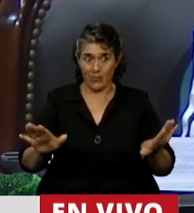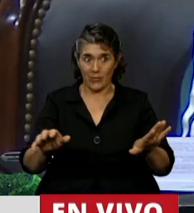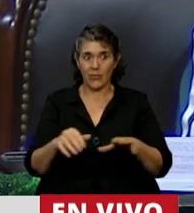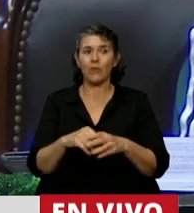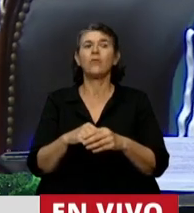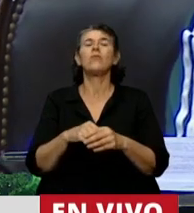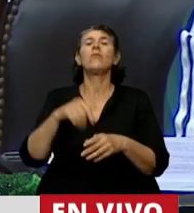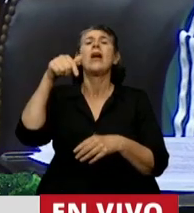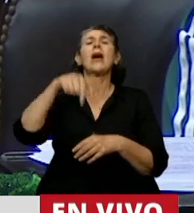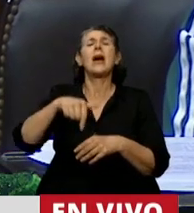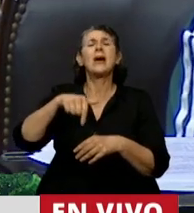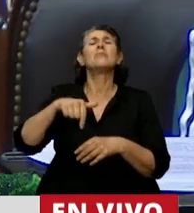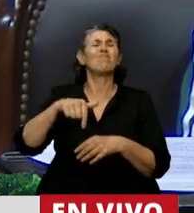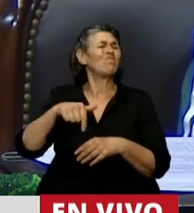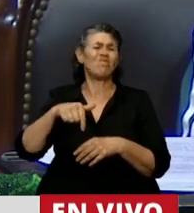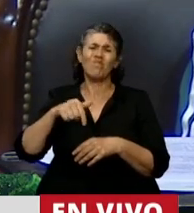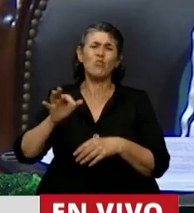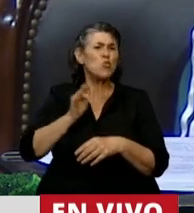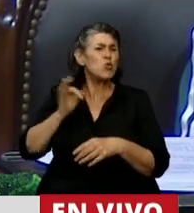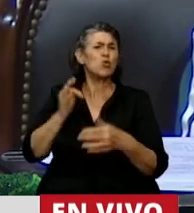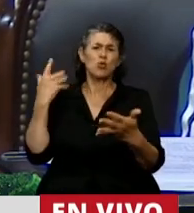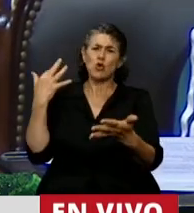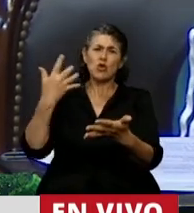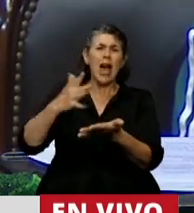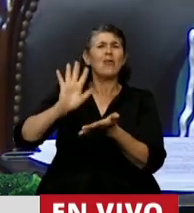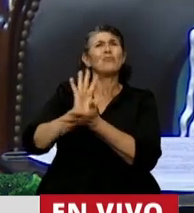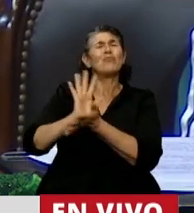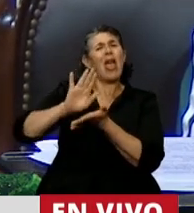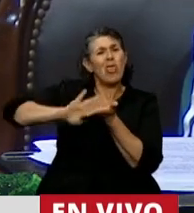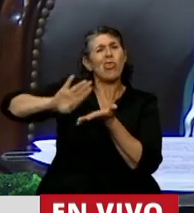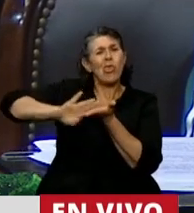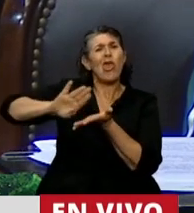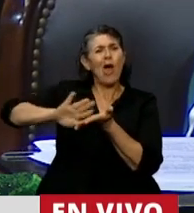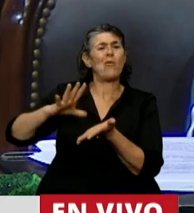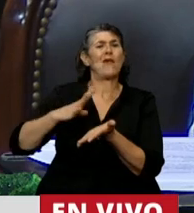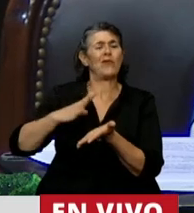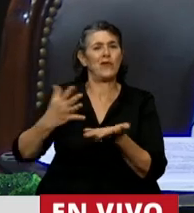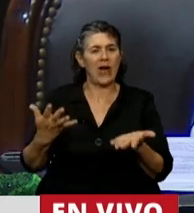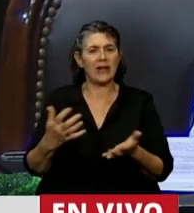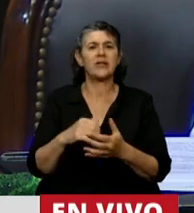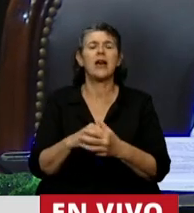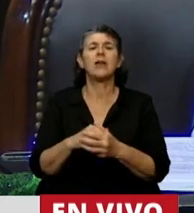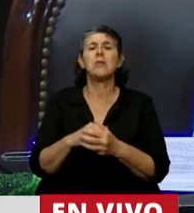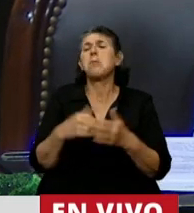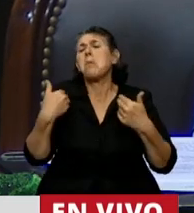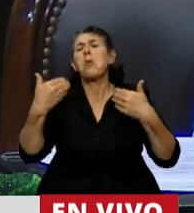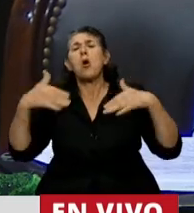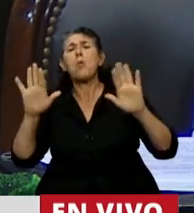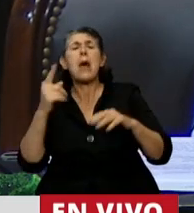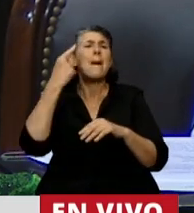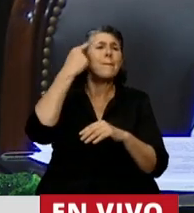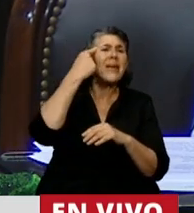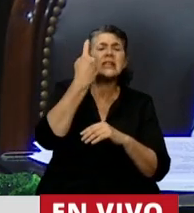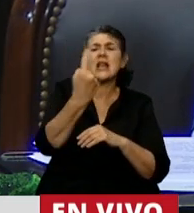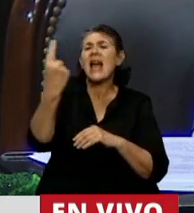deuda de la democracia, un pendiente histórico. No me voy a detener que pensemos como pensemos o en los datos,